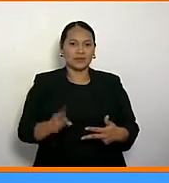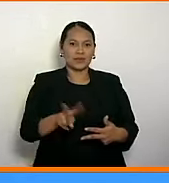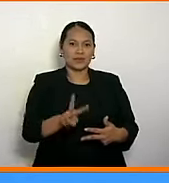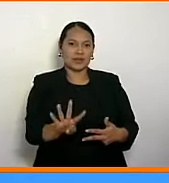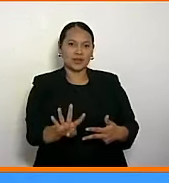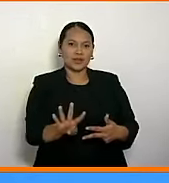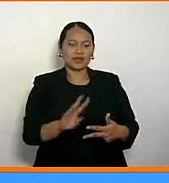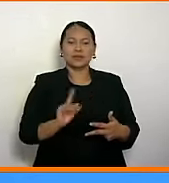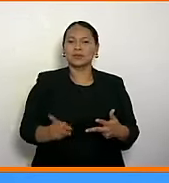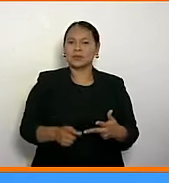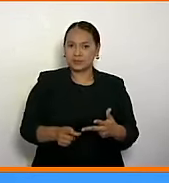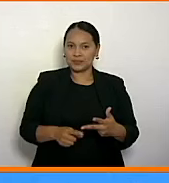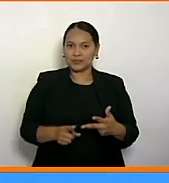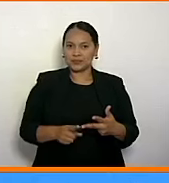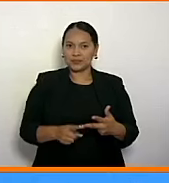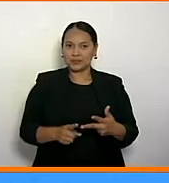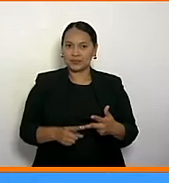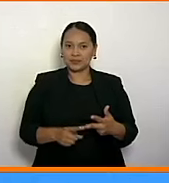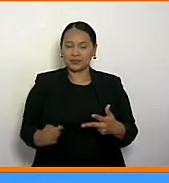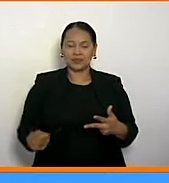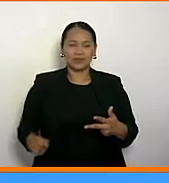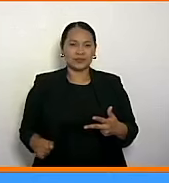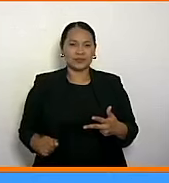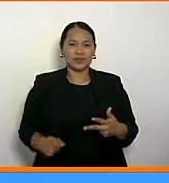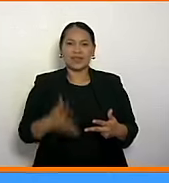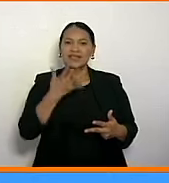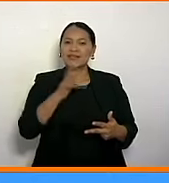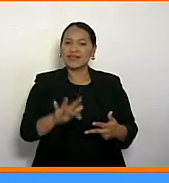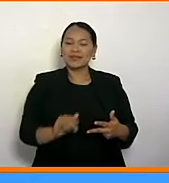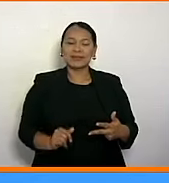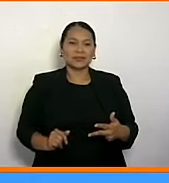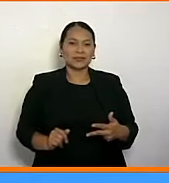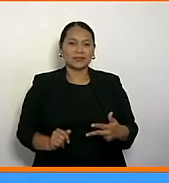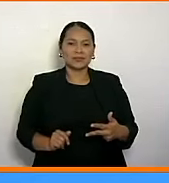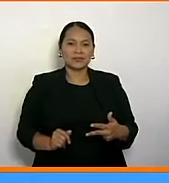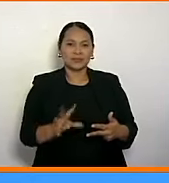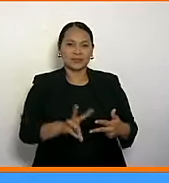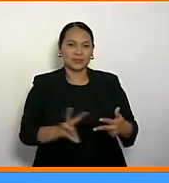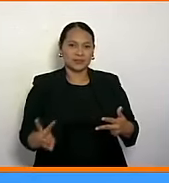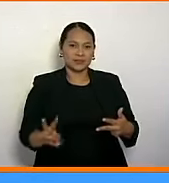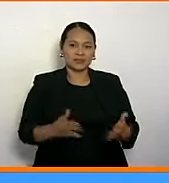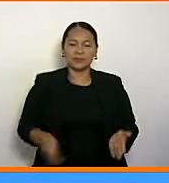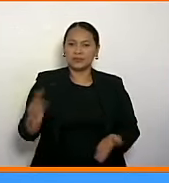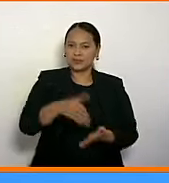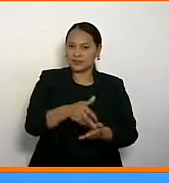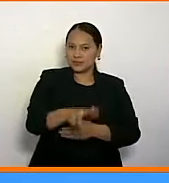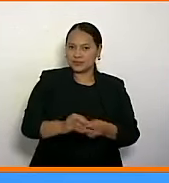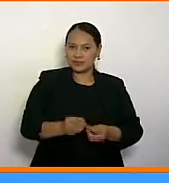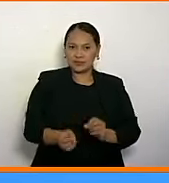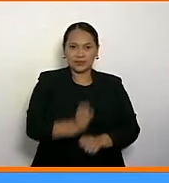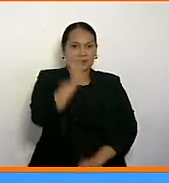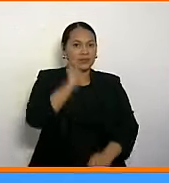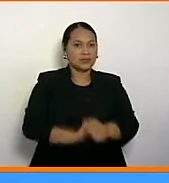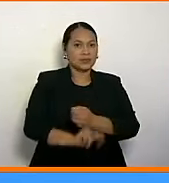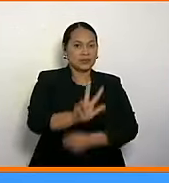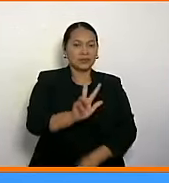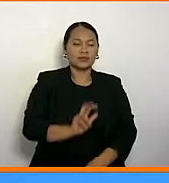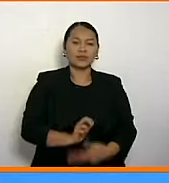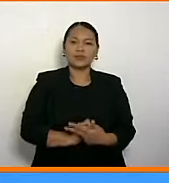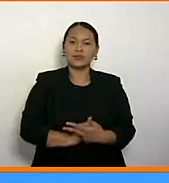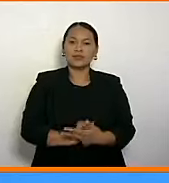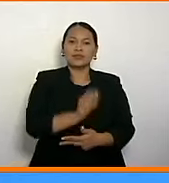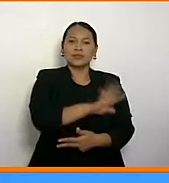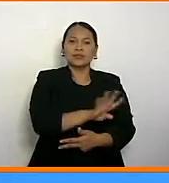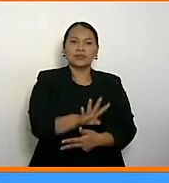24, tercer y decisivo número. Suerte, 66. Tus números favorecidos junto a Pega 3 son